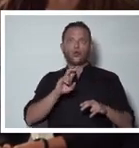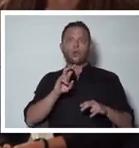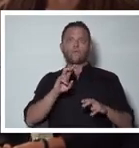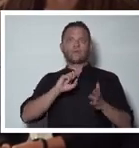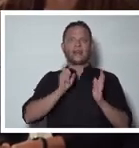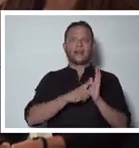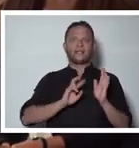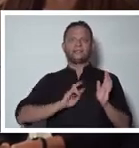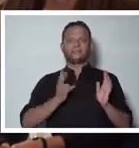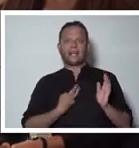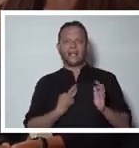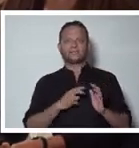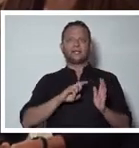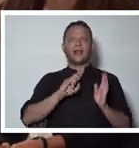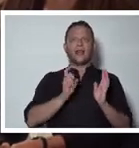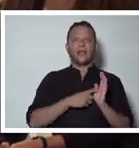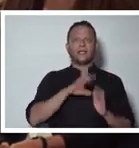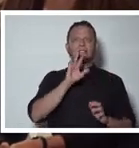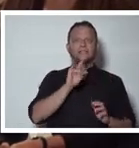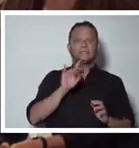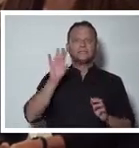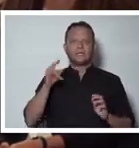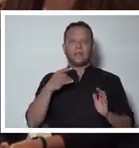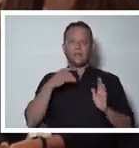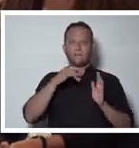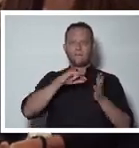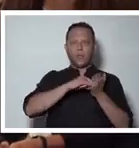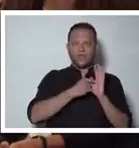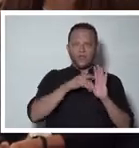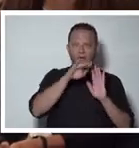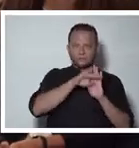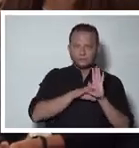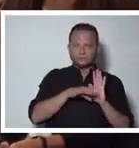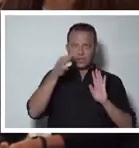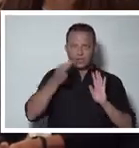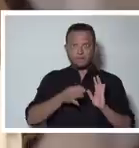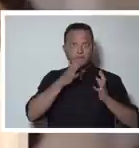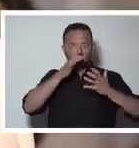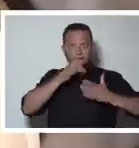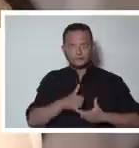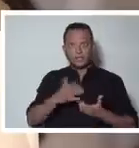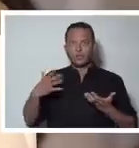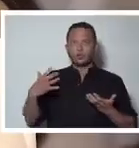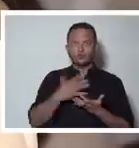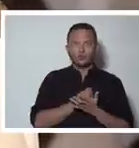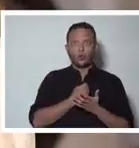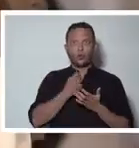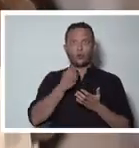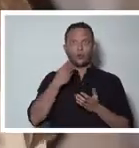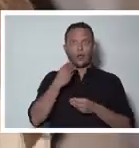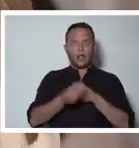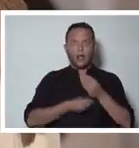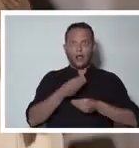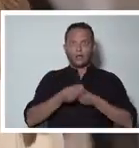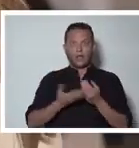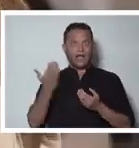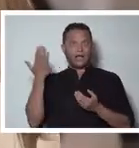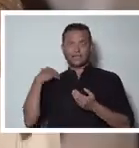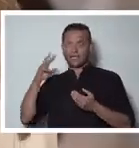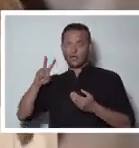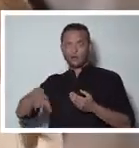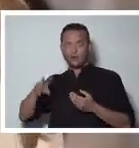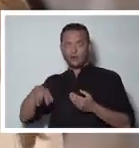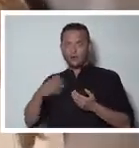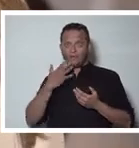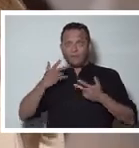ley del s s sino por muchas medidas que están tomando sino tomémonos en serio todo el despliegue que nunca se ha hecho